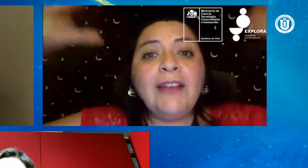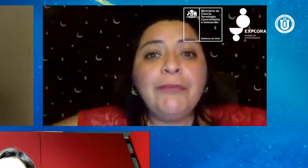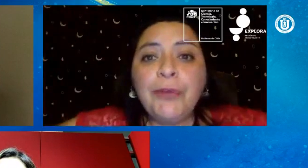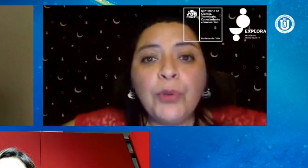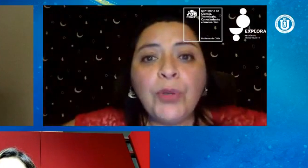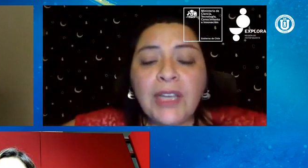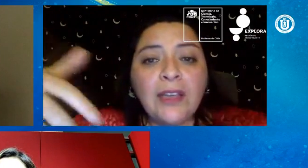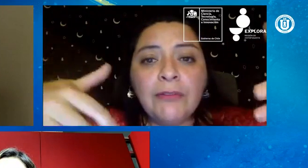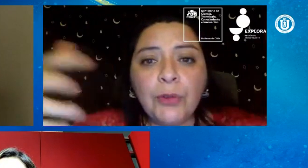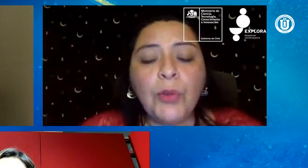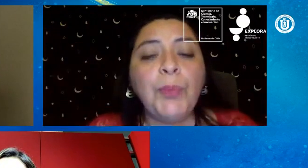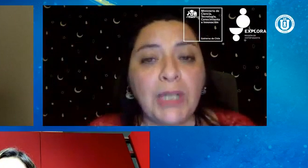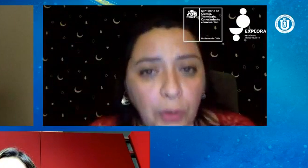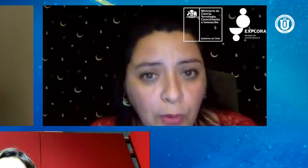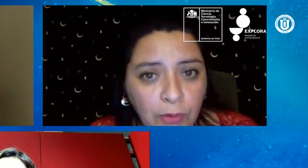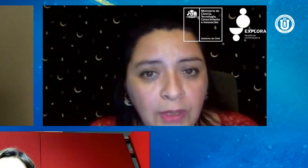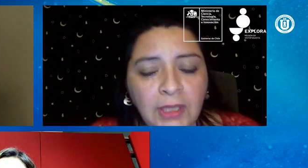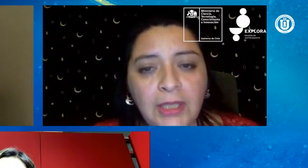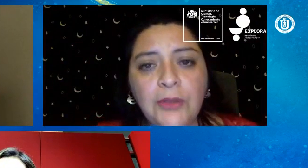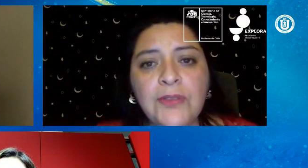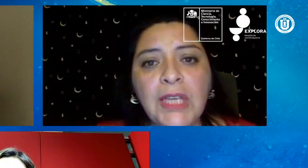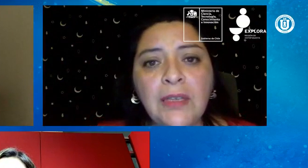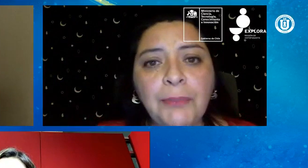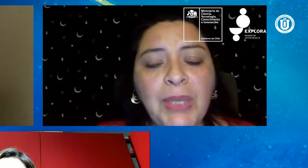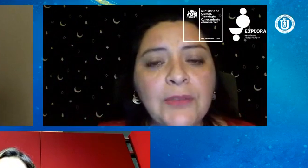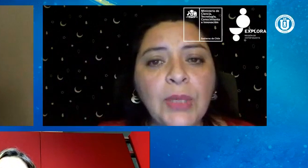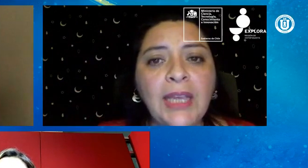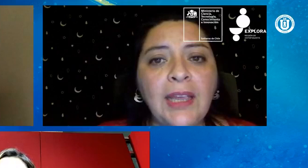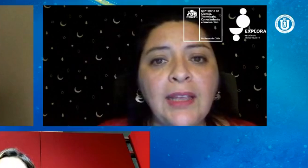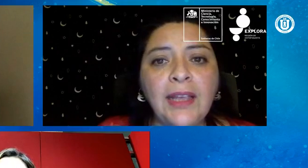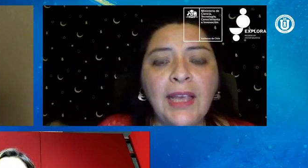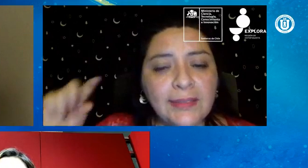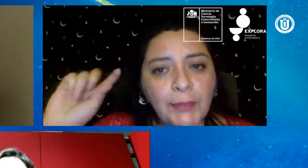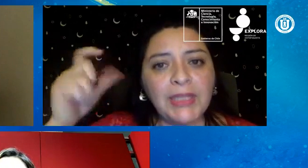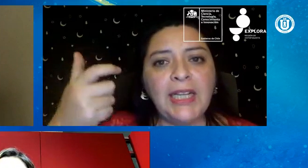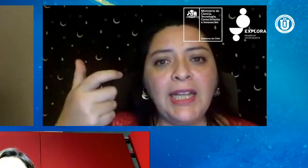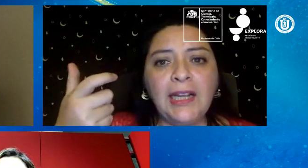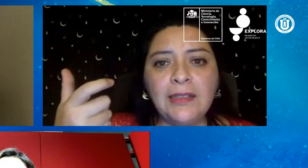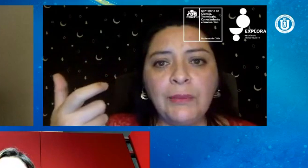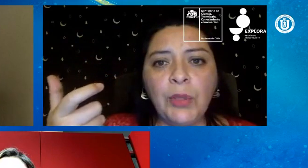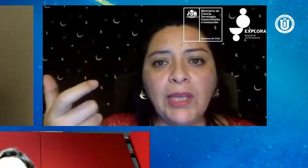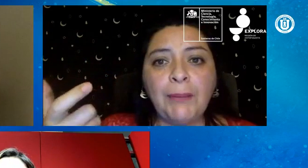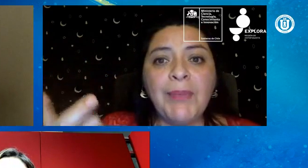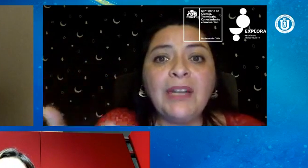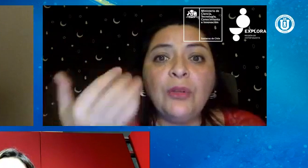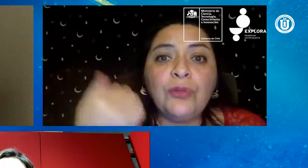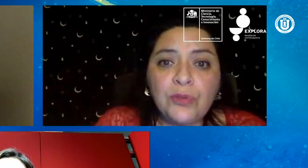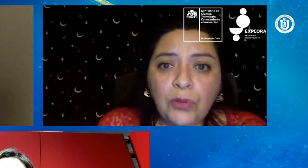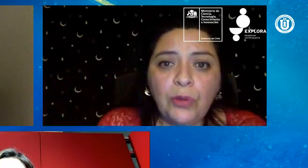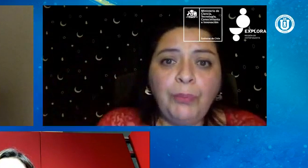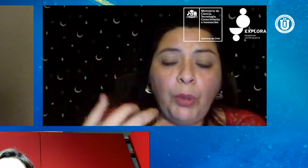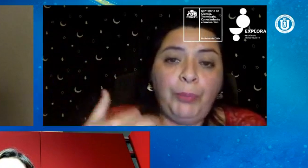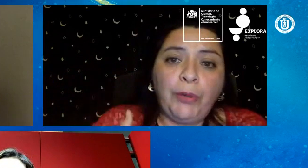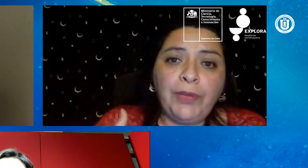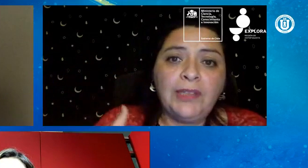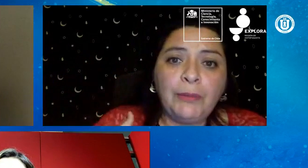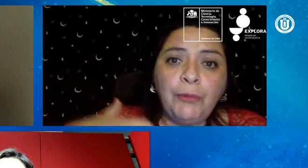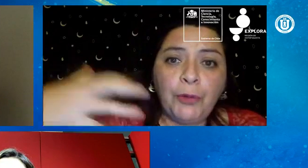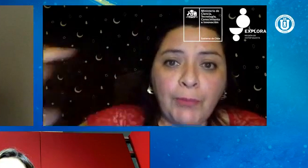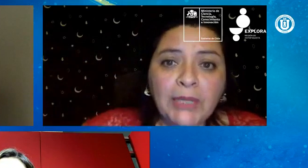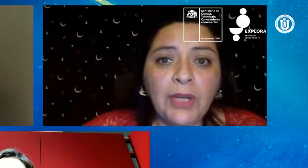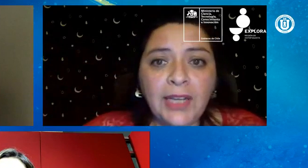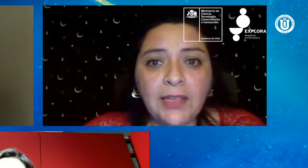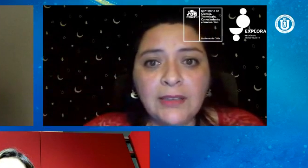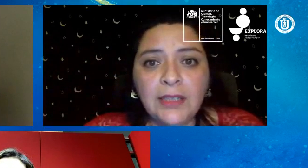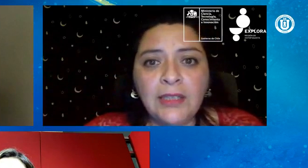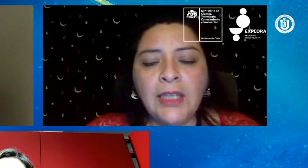además caigan frutos y caigan frutos para todos. Entonces, pienso que esa mentalidad la tenemos que cambiar nosotros, los profes que estamos